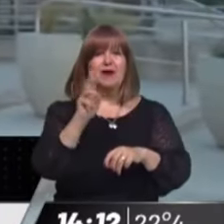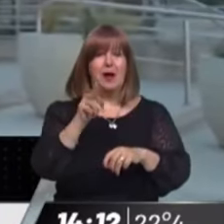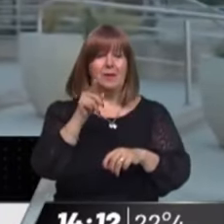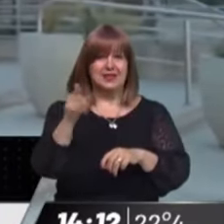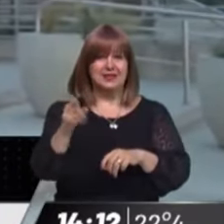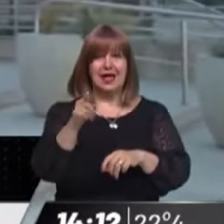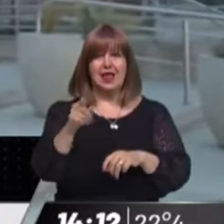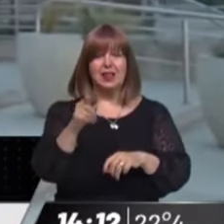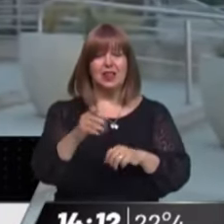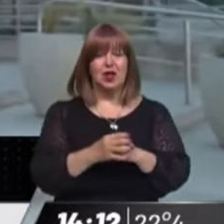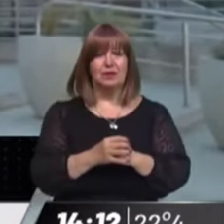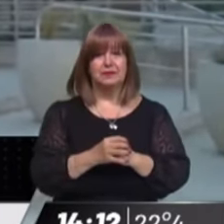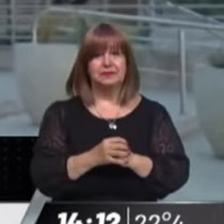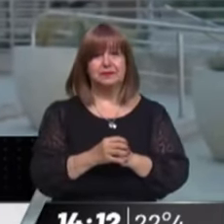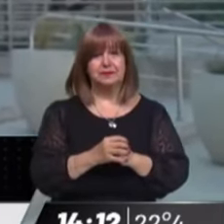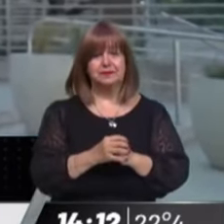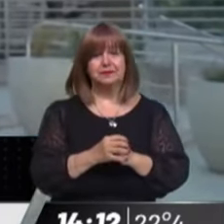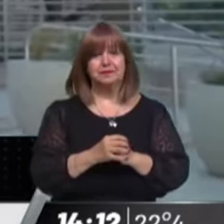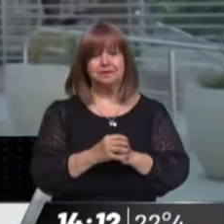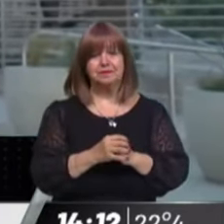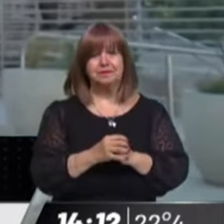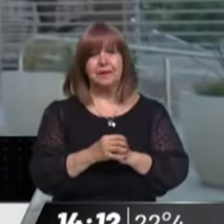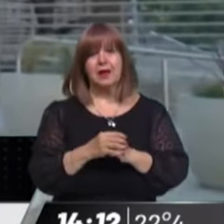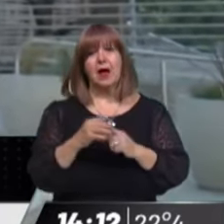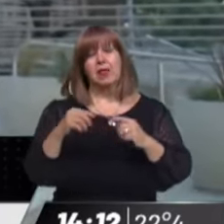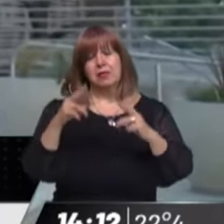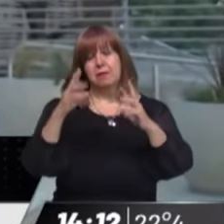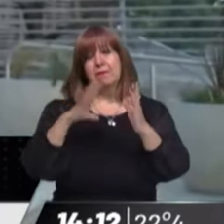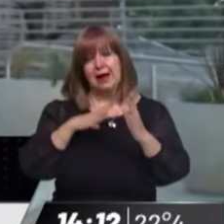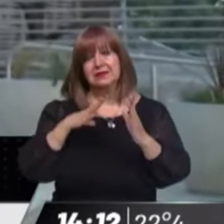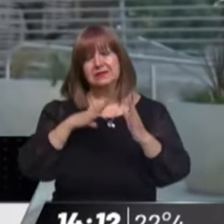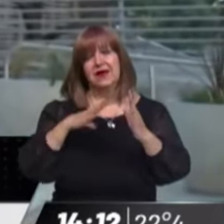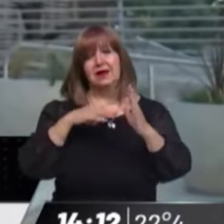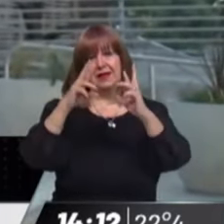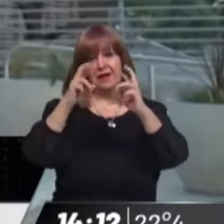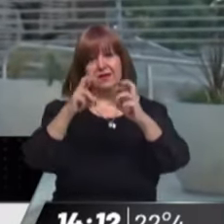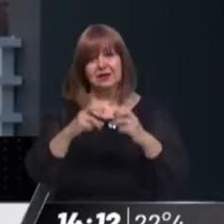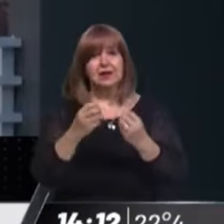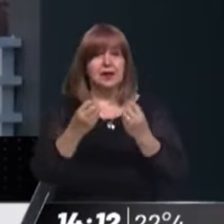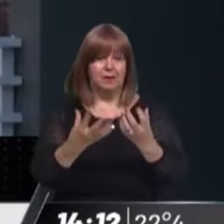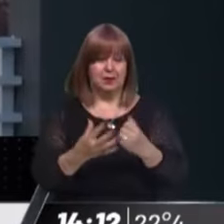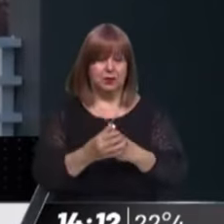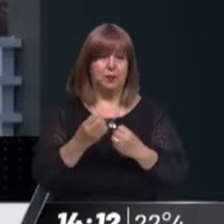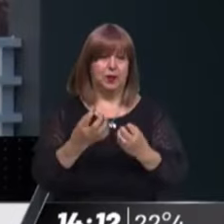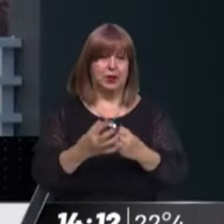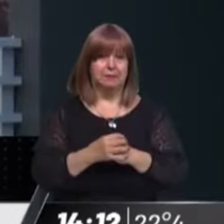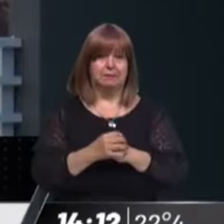femicidio en grado de tentativa. Mientras tanto, avanza la investigación para saber qué fue lo que sucedió.